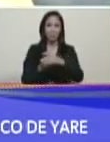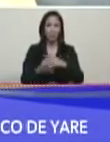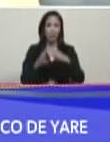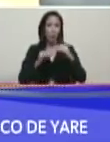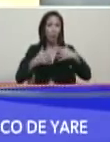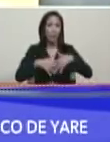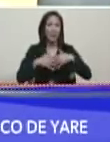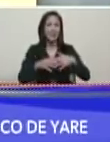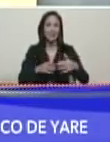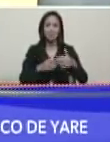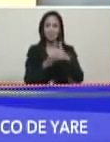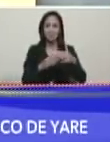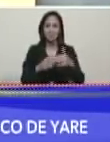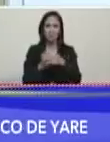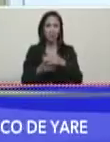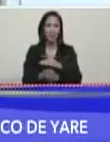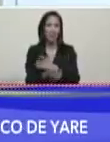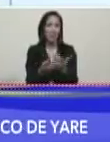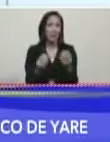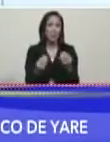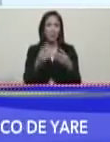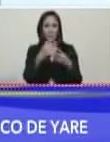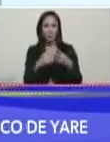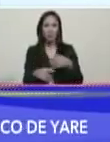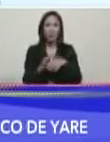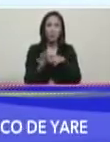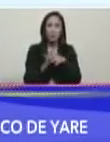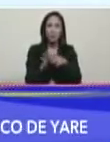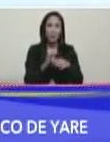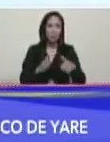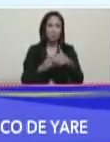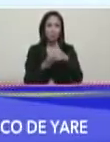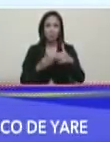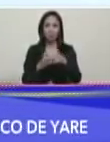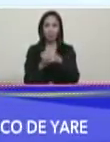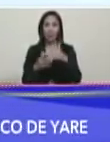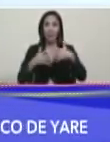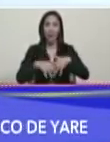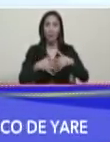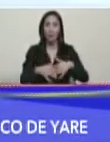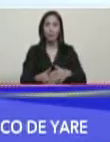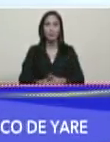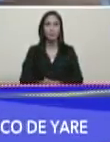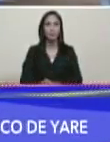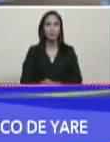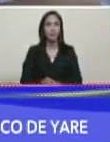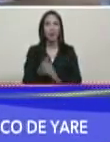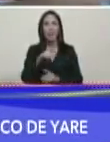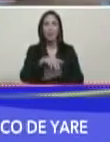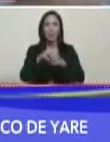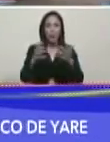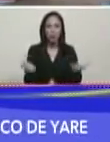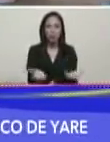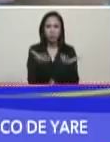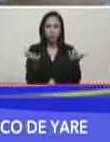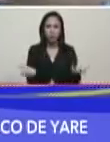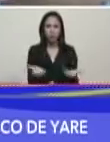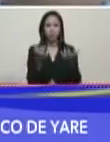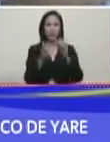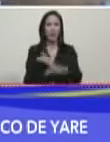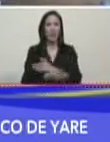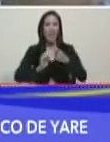hidromáticas, neumáticas, en la torba, en la caldera de vapor, en la parte de